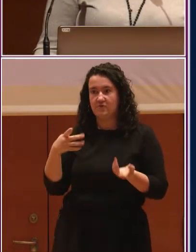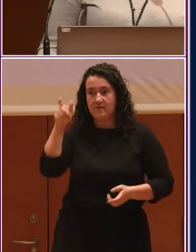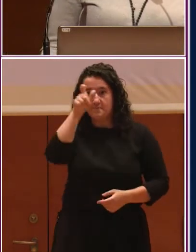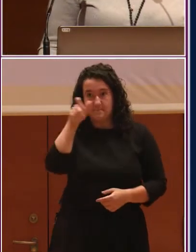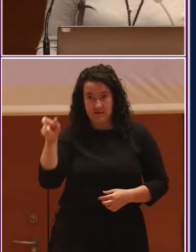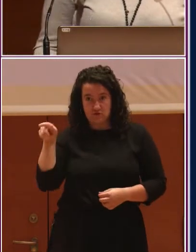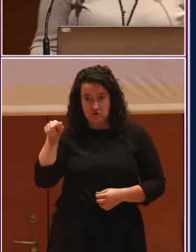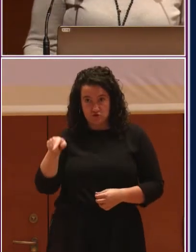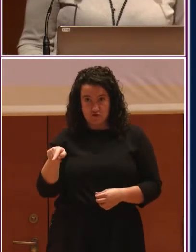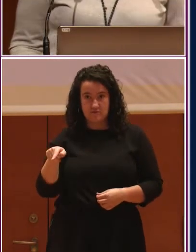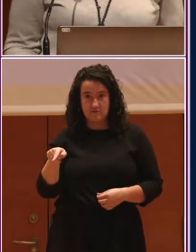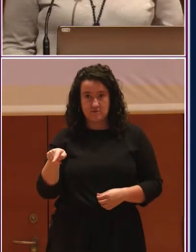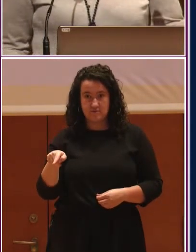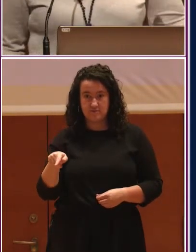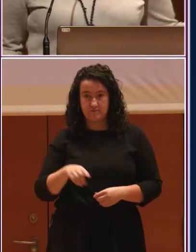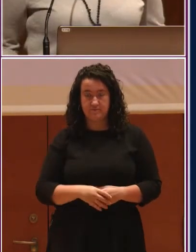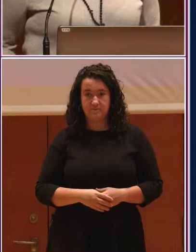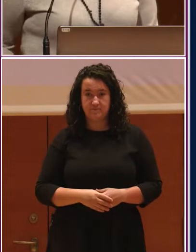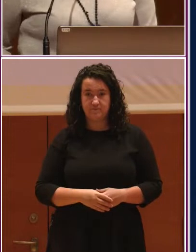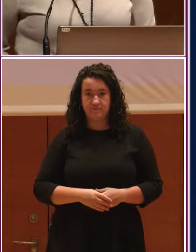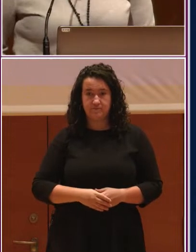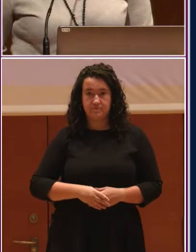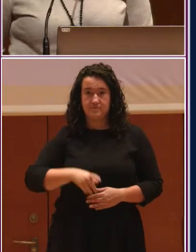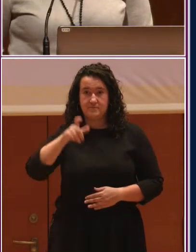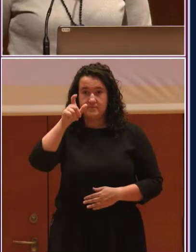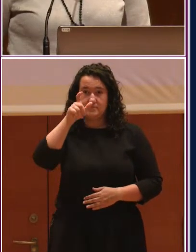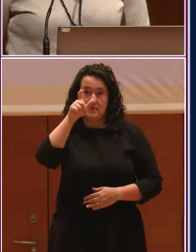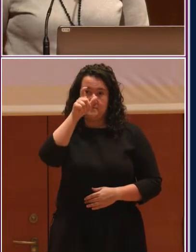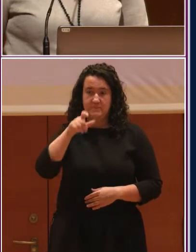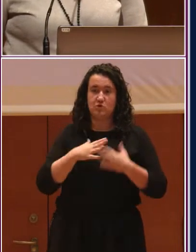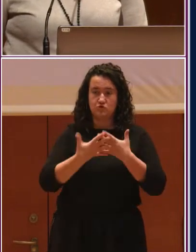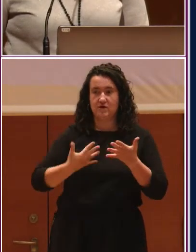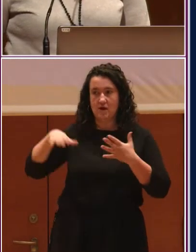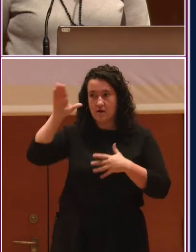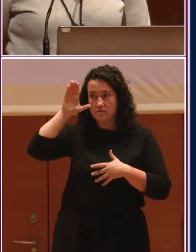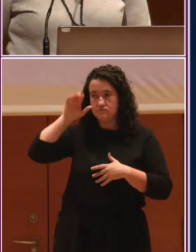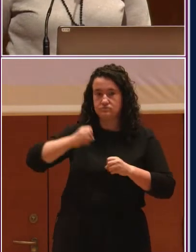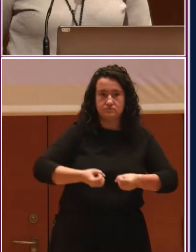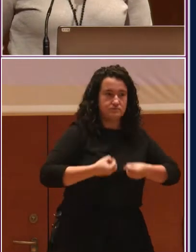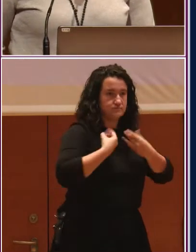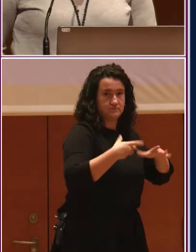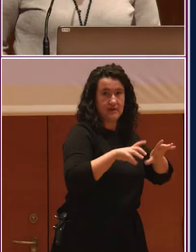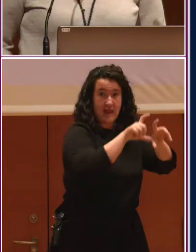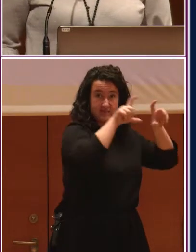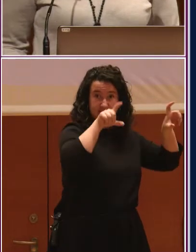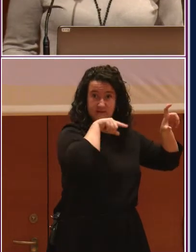verdad que nuestro voluntario de escucha y una y otra vez cuando nos llaman por teléfono